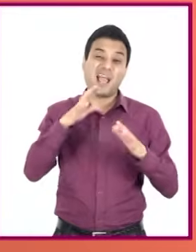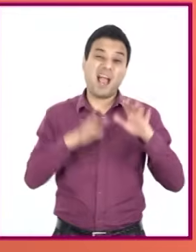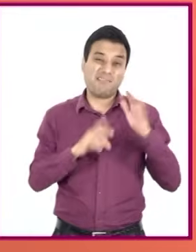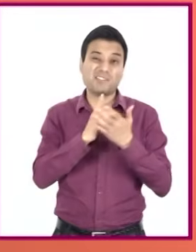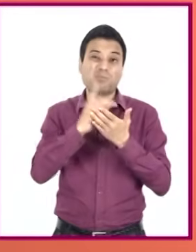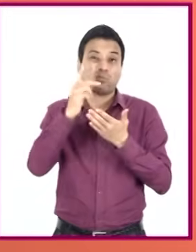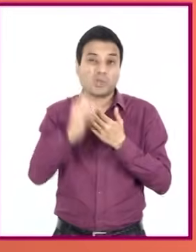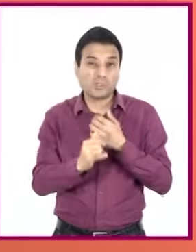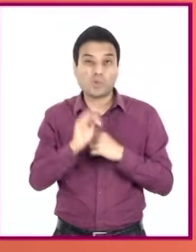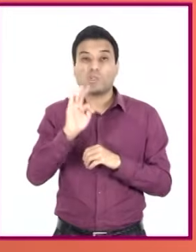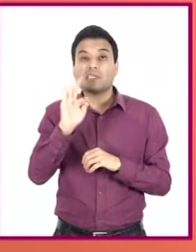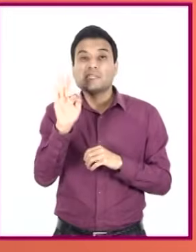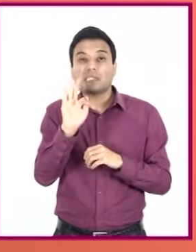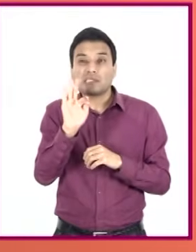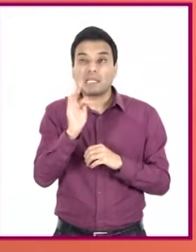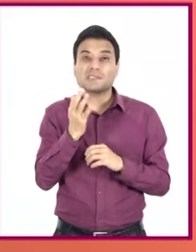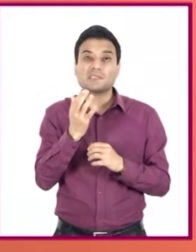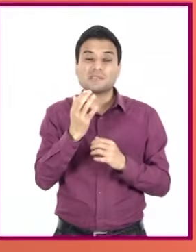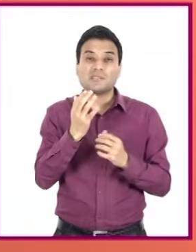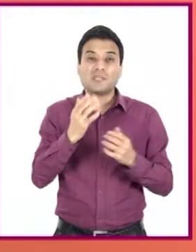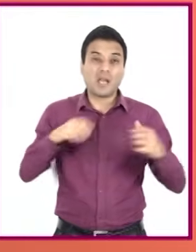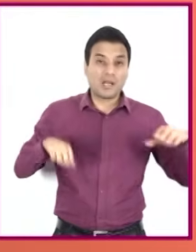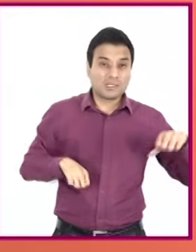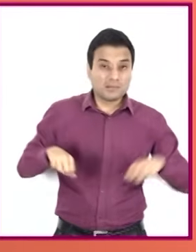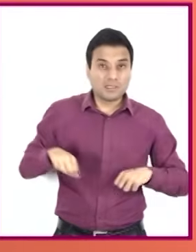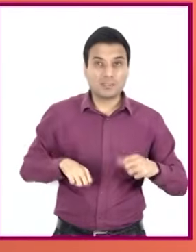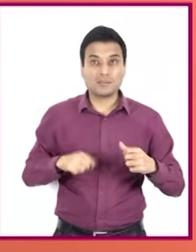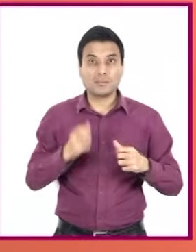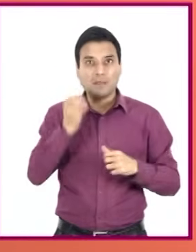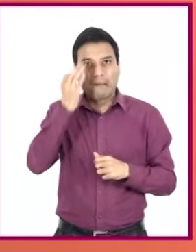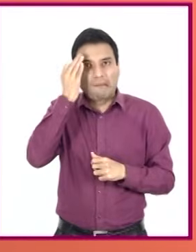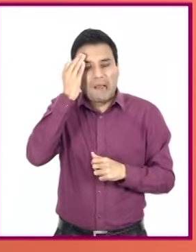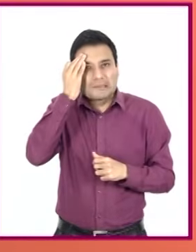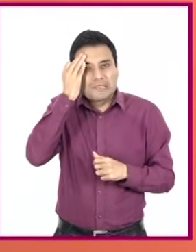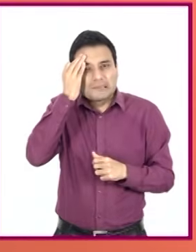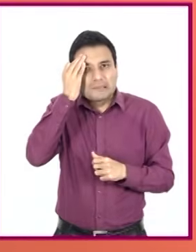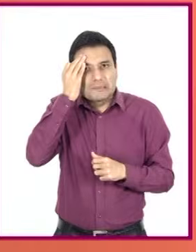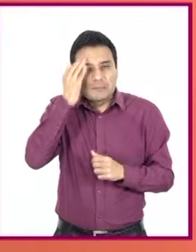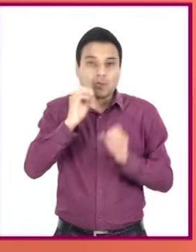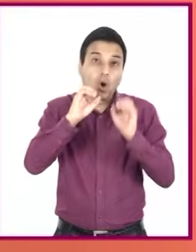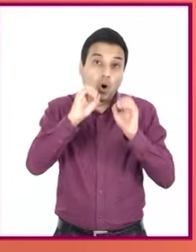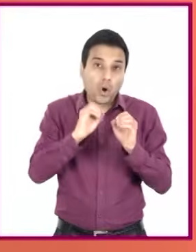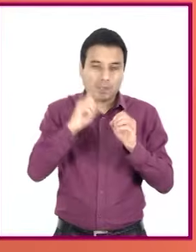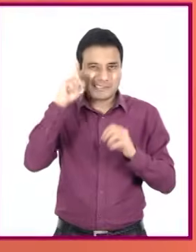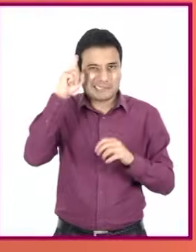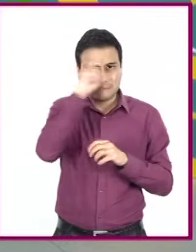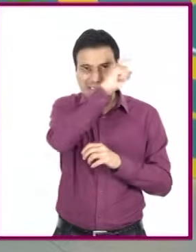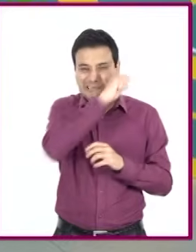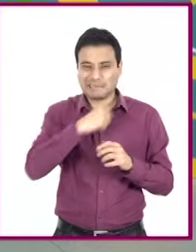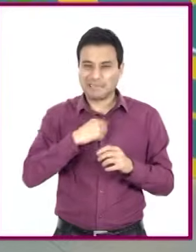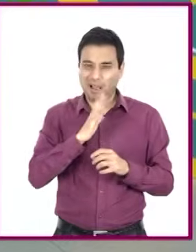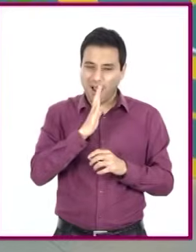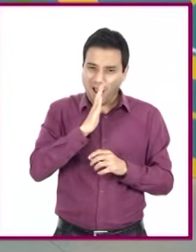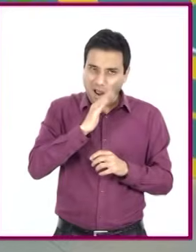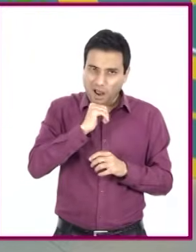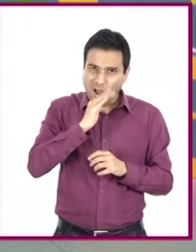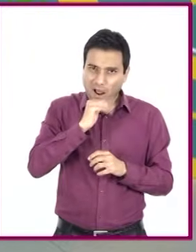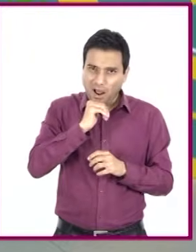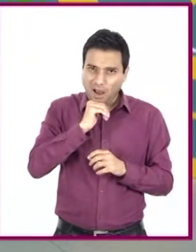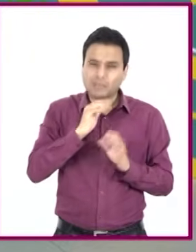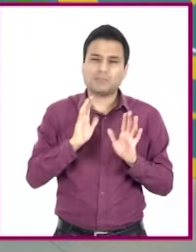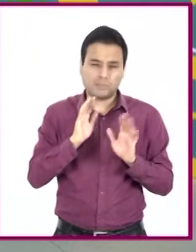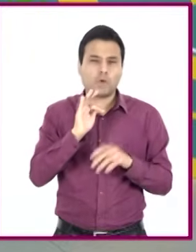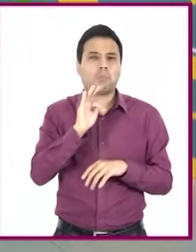proyecto puede suceder que haya algunas acciones que tarden más de lo esperado o que se les dificulte cumplir. Así que